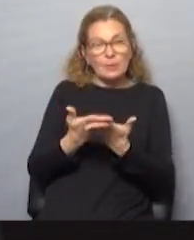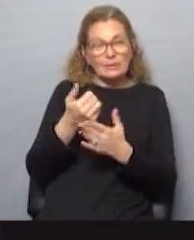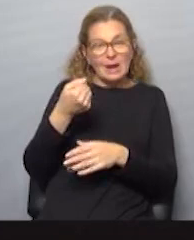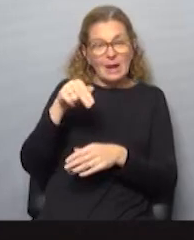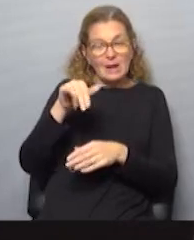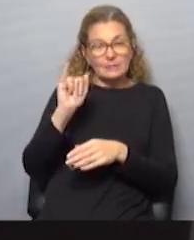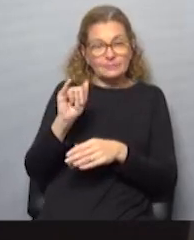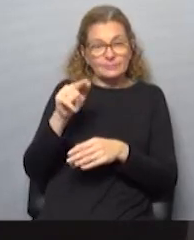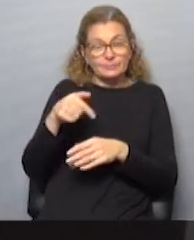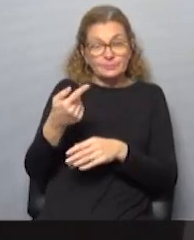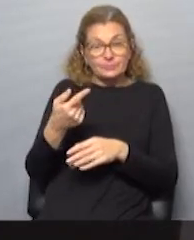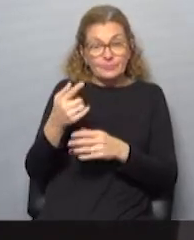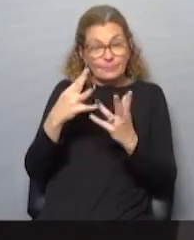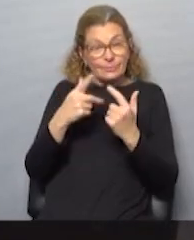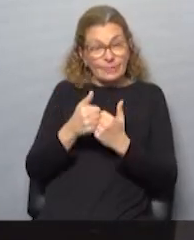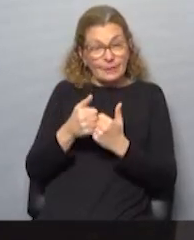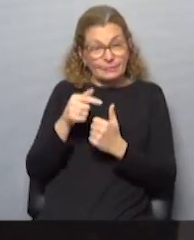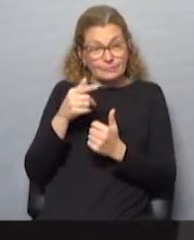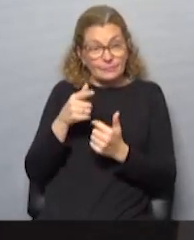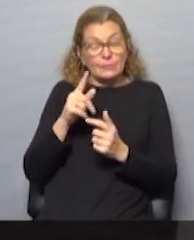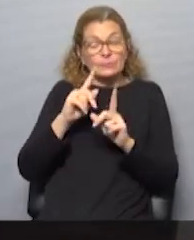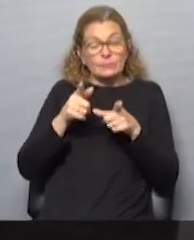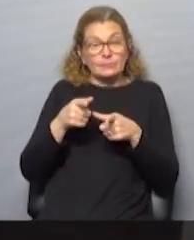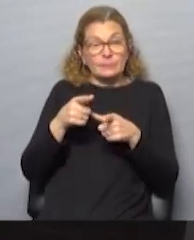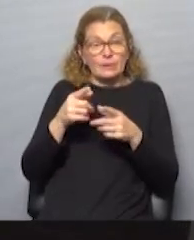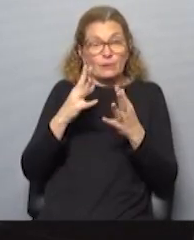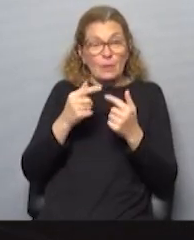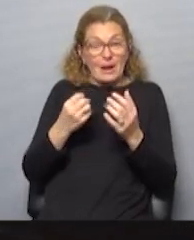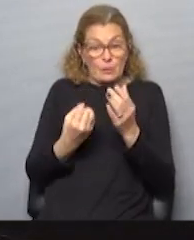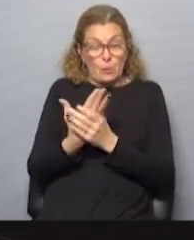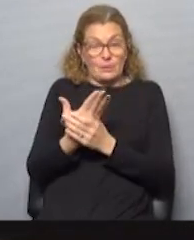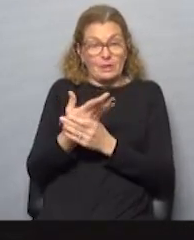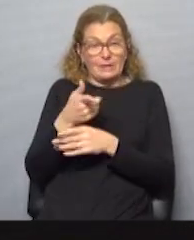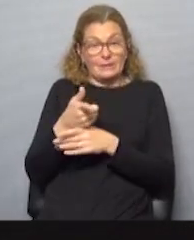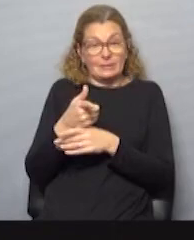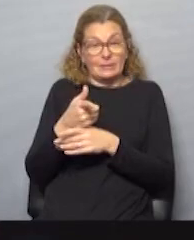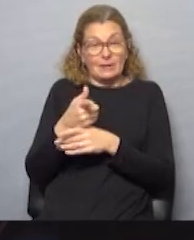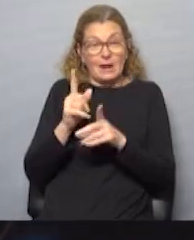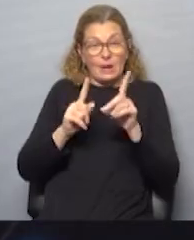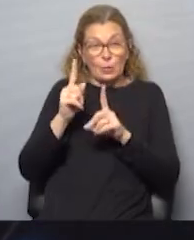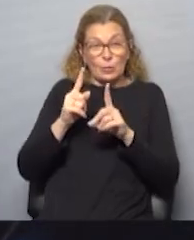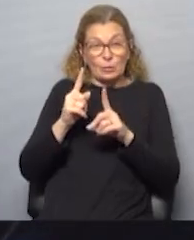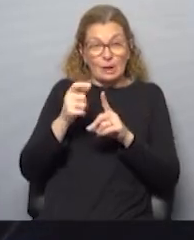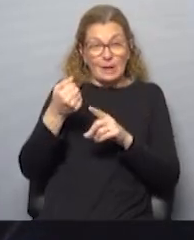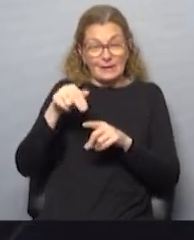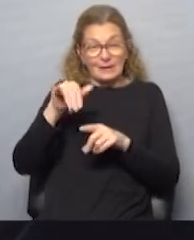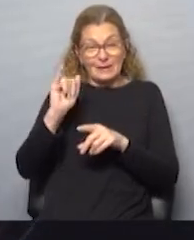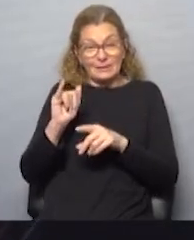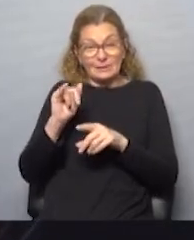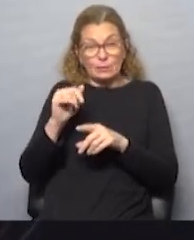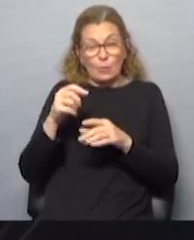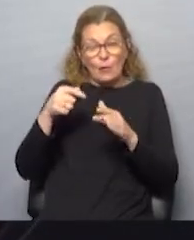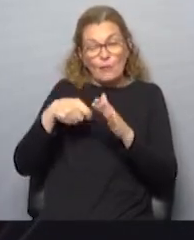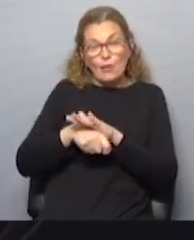mientras que los otros mecanismos que tenemos inclusive mecanismo de innovación es a través de algunas ventanillas de la ani en el cual son